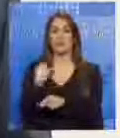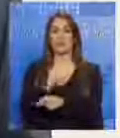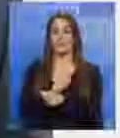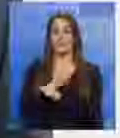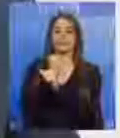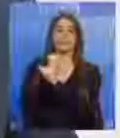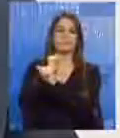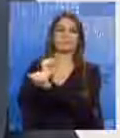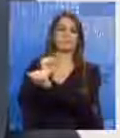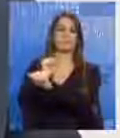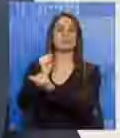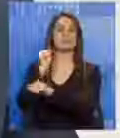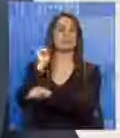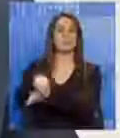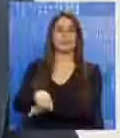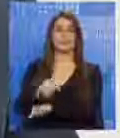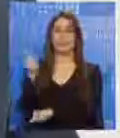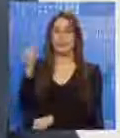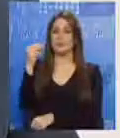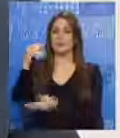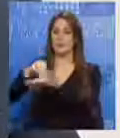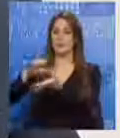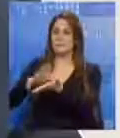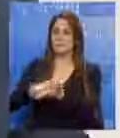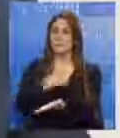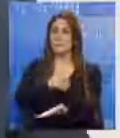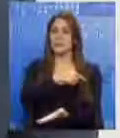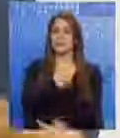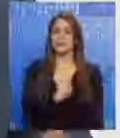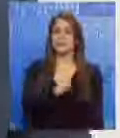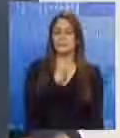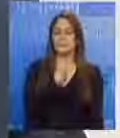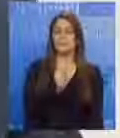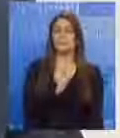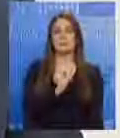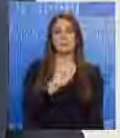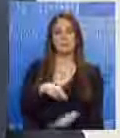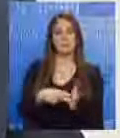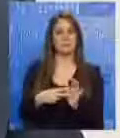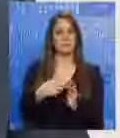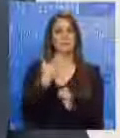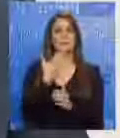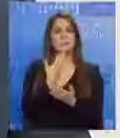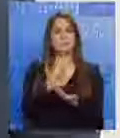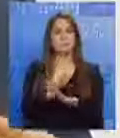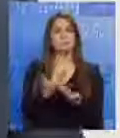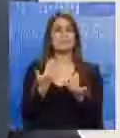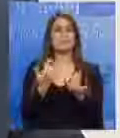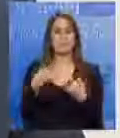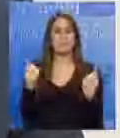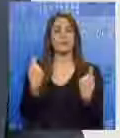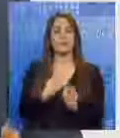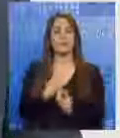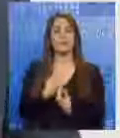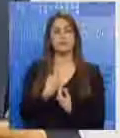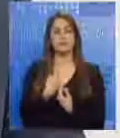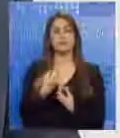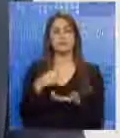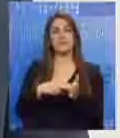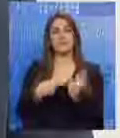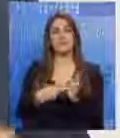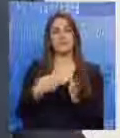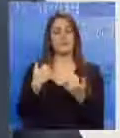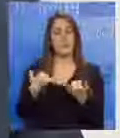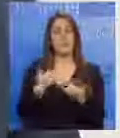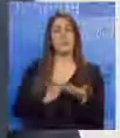de desvirtuar, de desprestigiar las acciones del gobierno nacional. Ante esto, nuestro rechazo contundente, ese fallo que da esta Corte